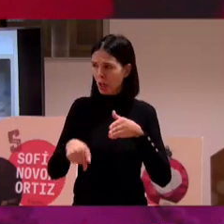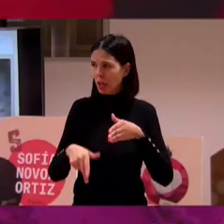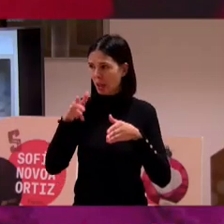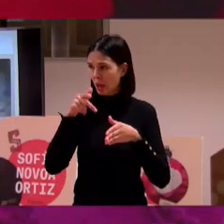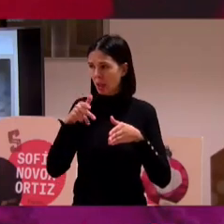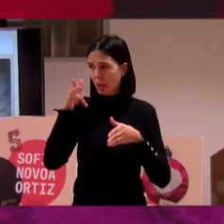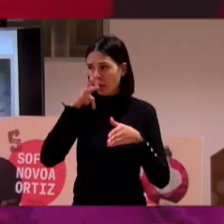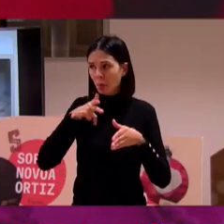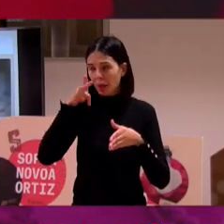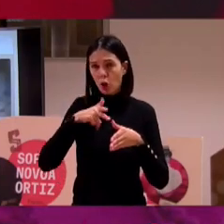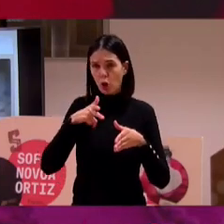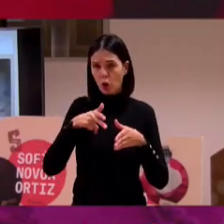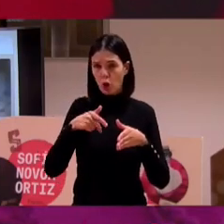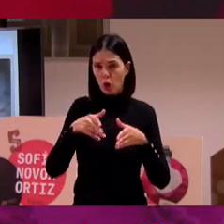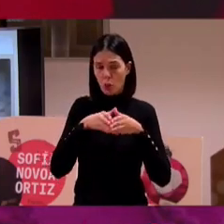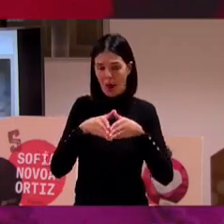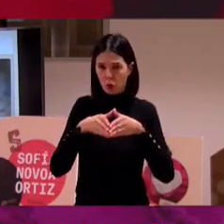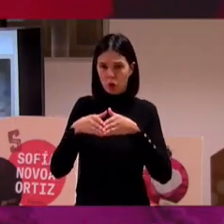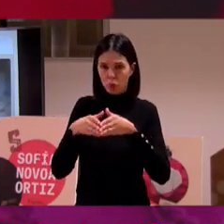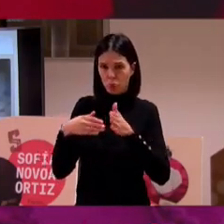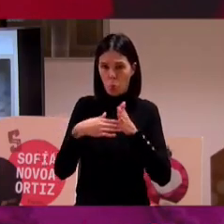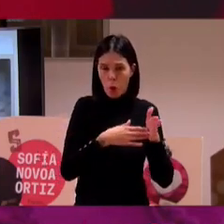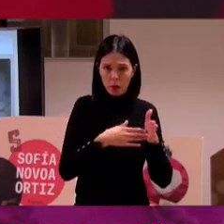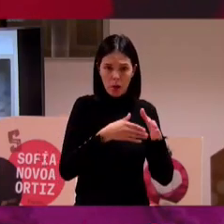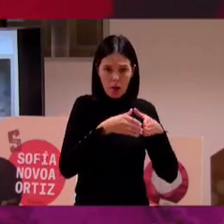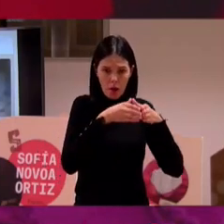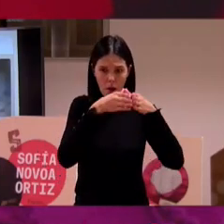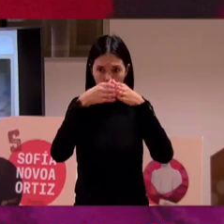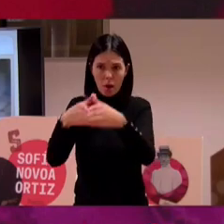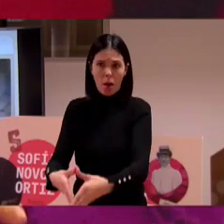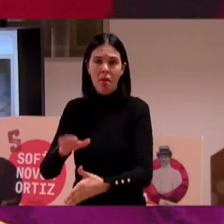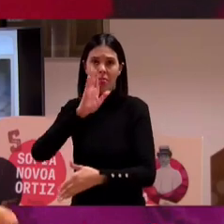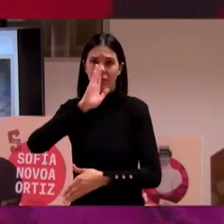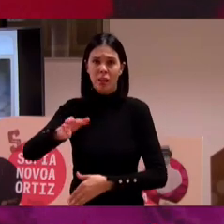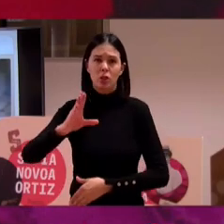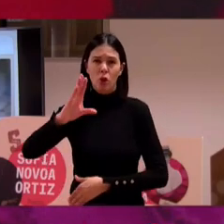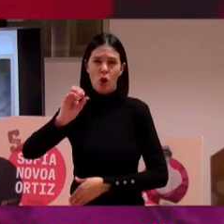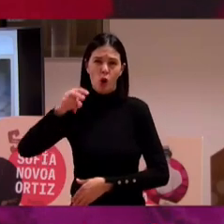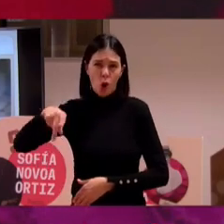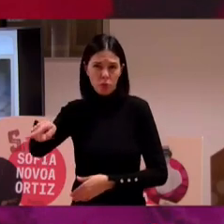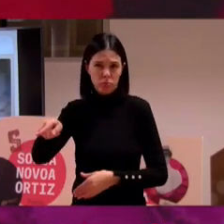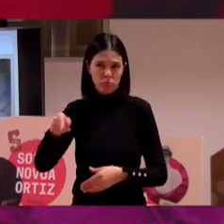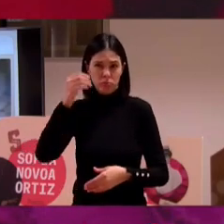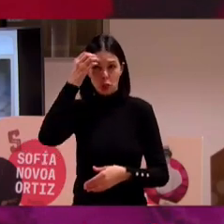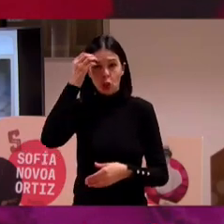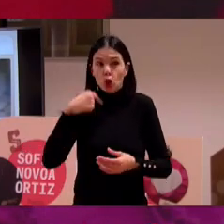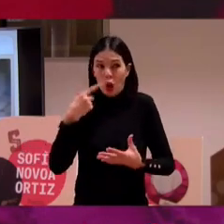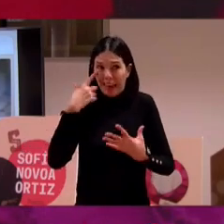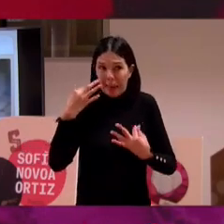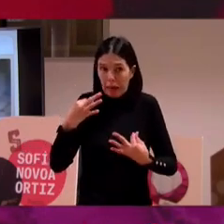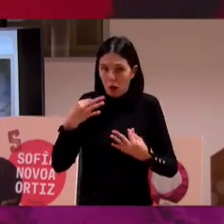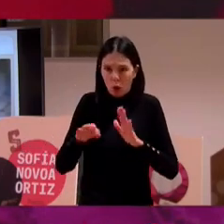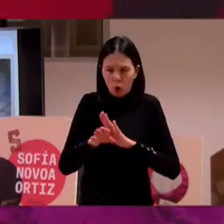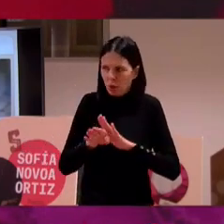vapor. Saía do náutico. Chegaba o Con, que donde, bueno, non sei se, eu creo que sigue aínda chegando ali,